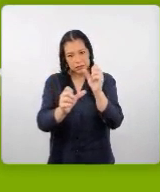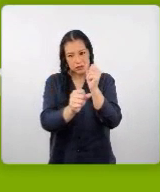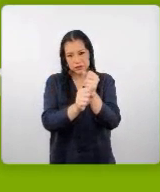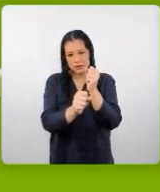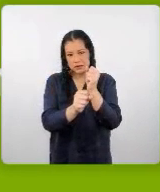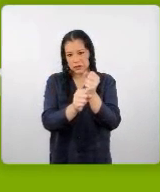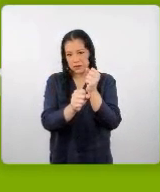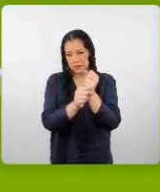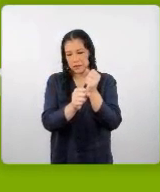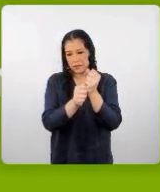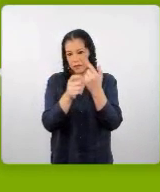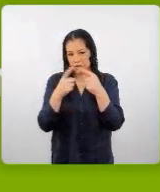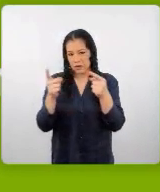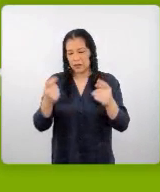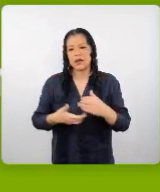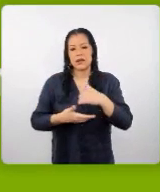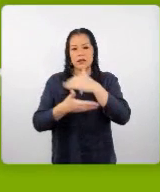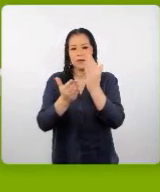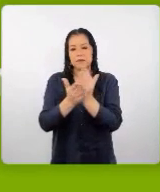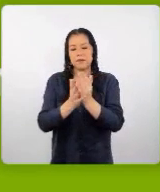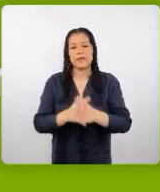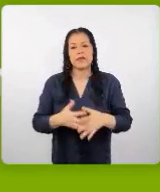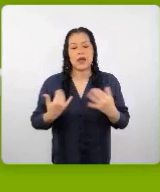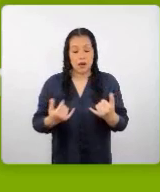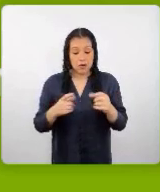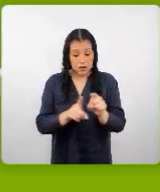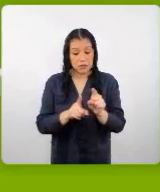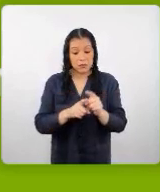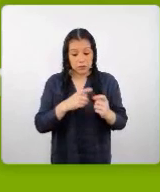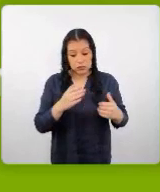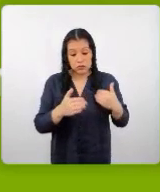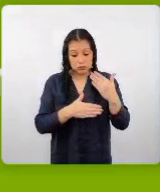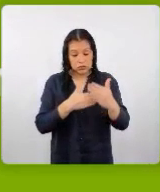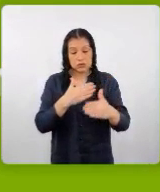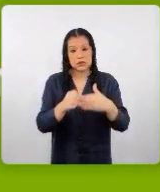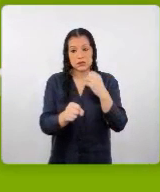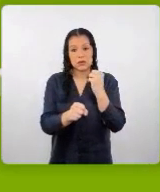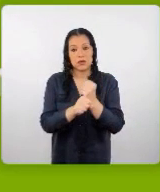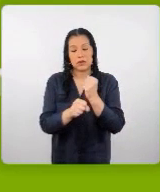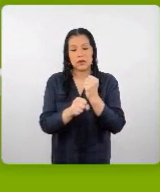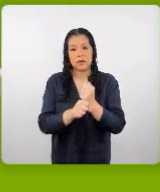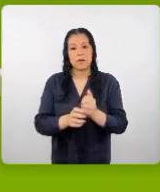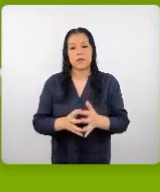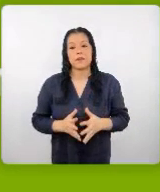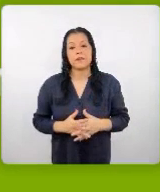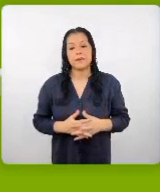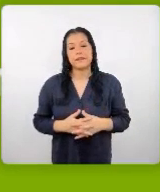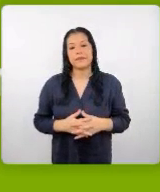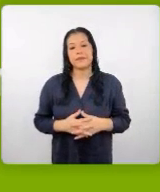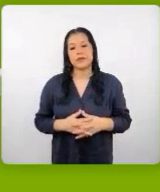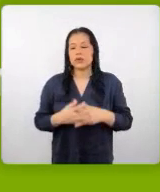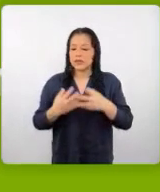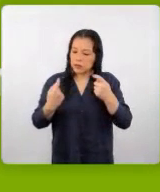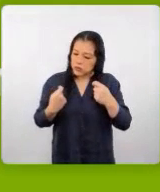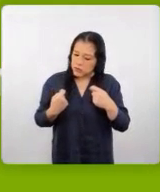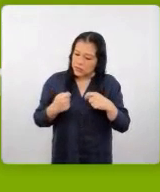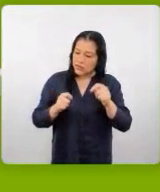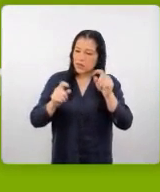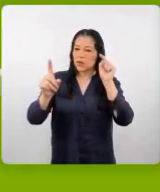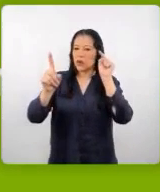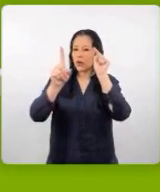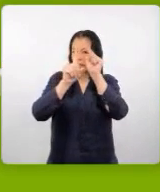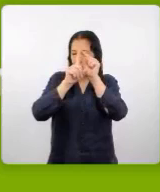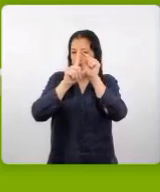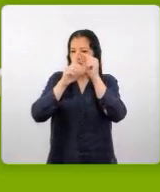en diferentes etapas. Ahora también estamos en un proceso de trabajo donde estamos intentando, o más bien